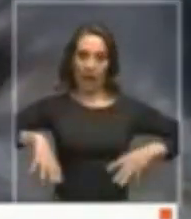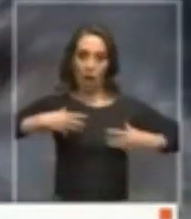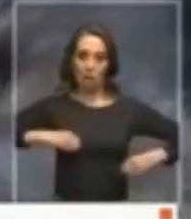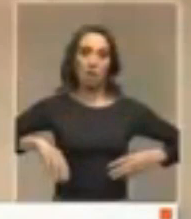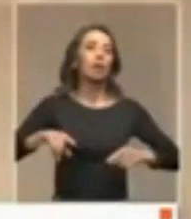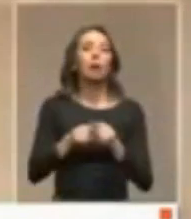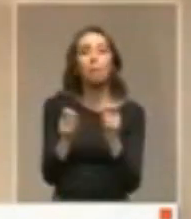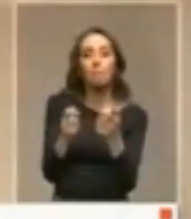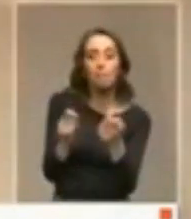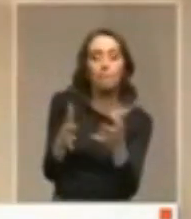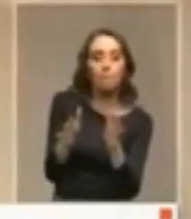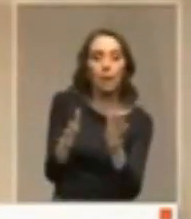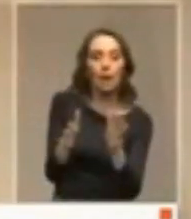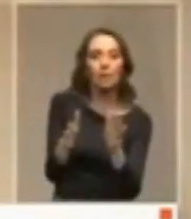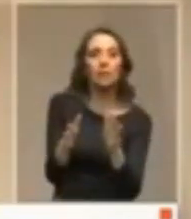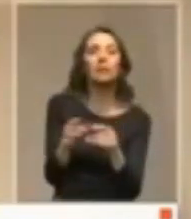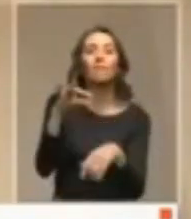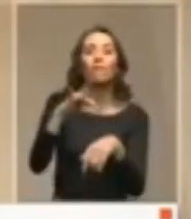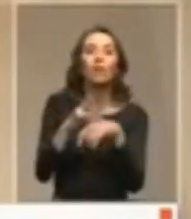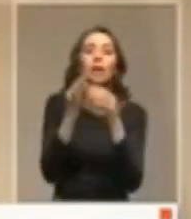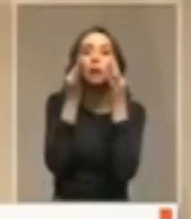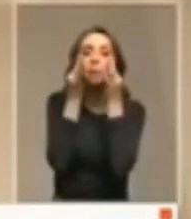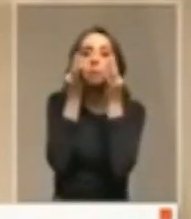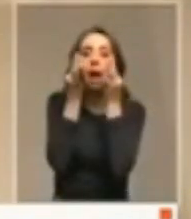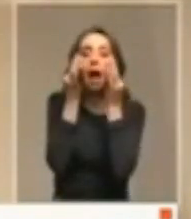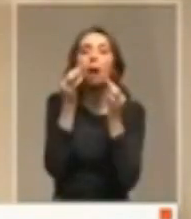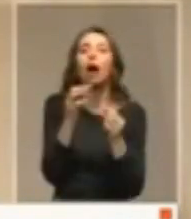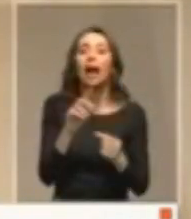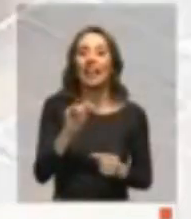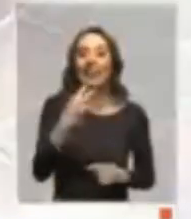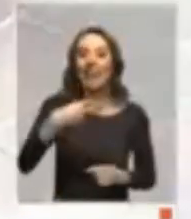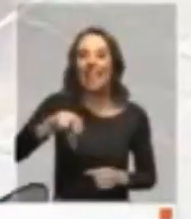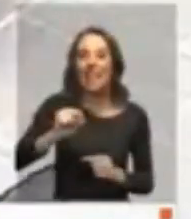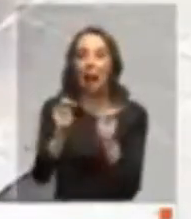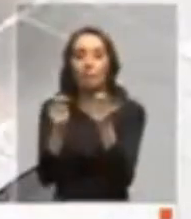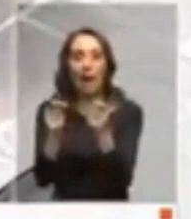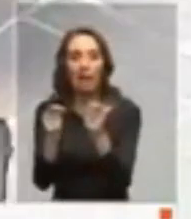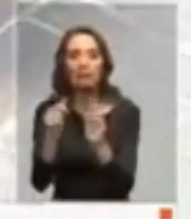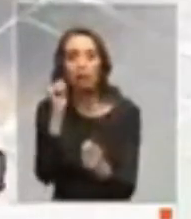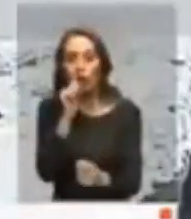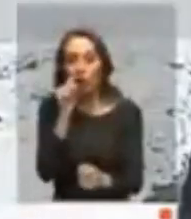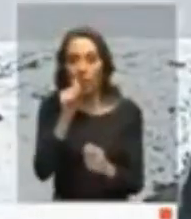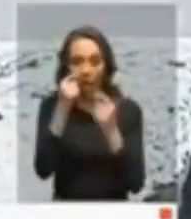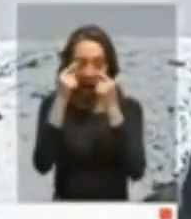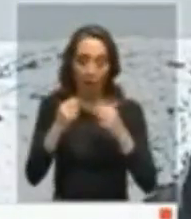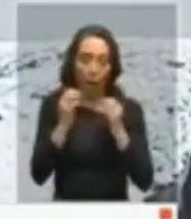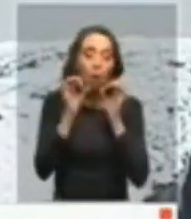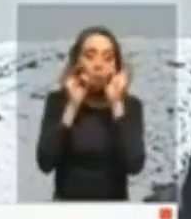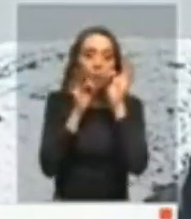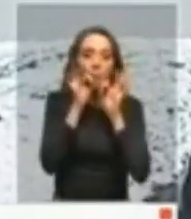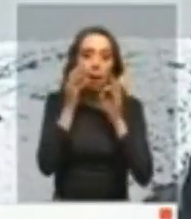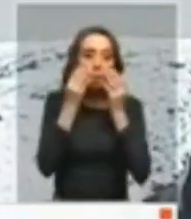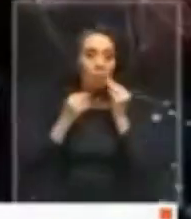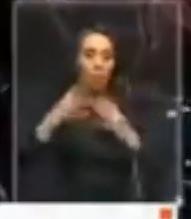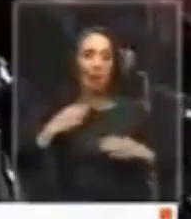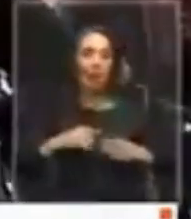poco semejante a cualquier dermatitis fúngica, como la tiña, por ejemplo. Con los días, las lesiones incluso